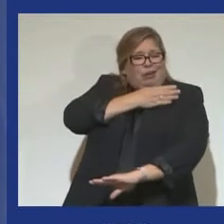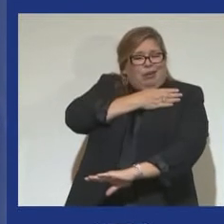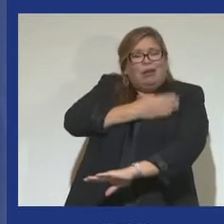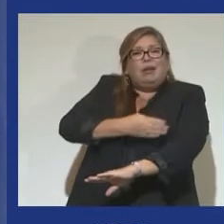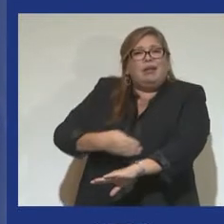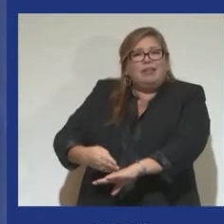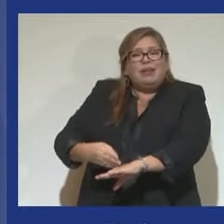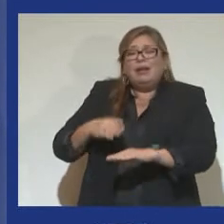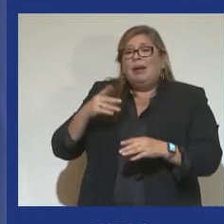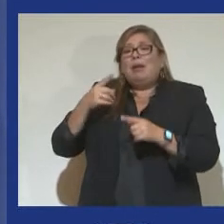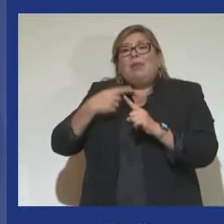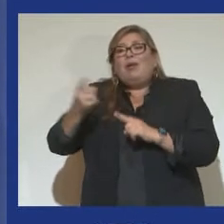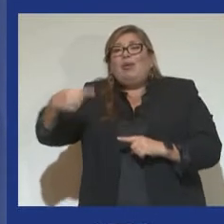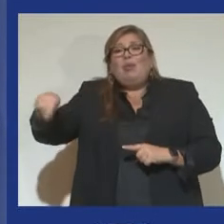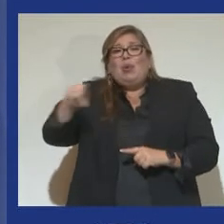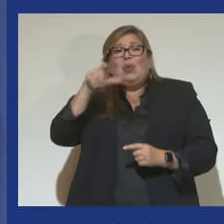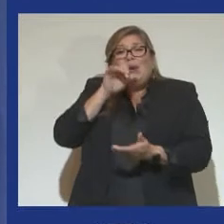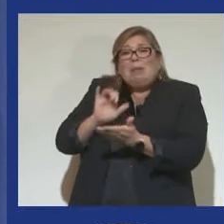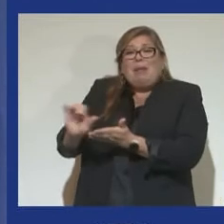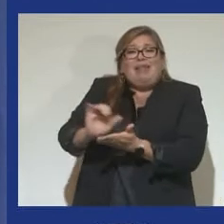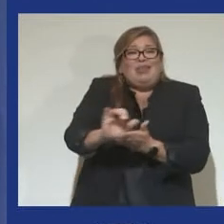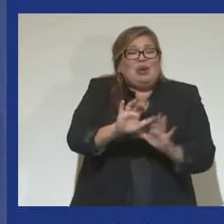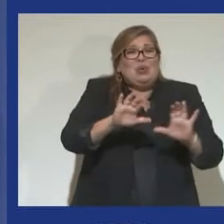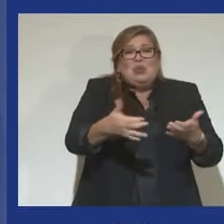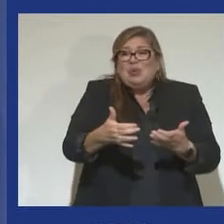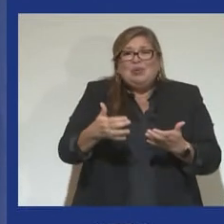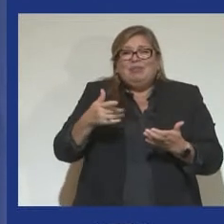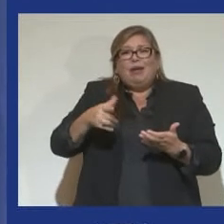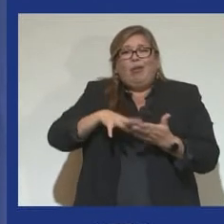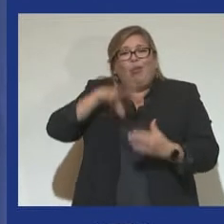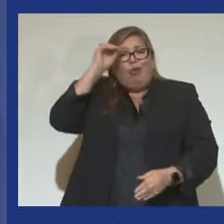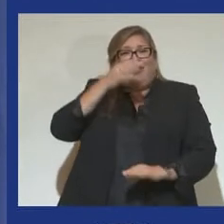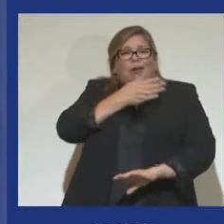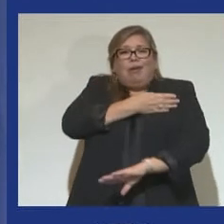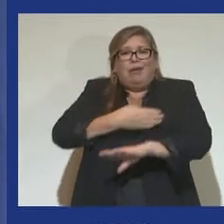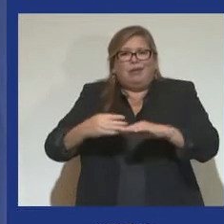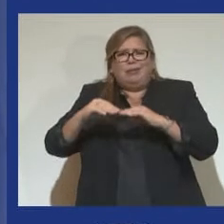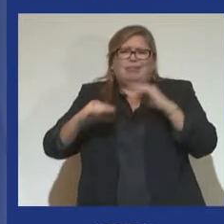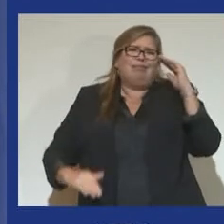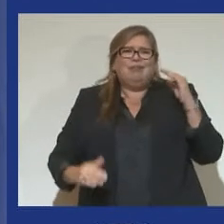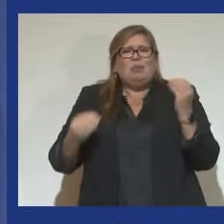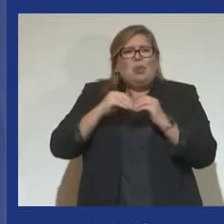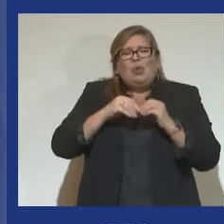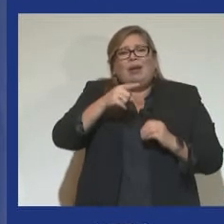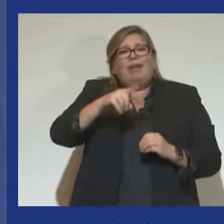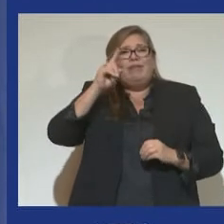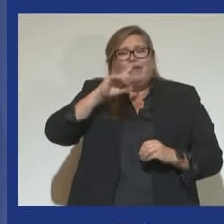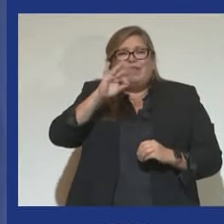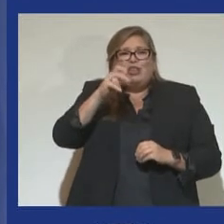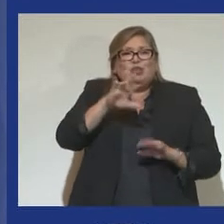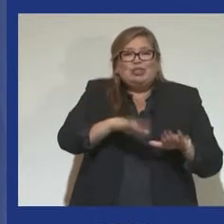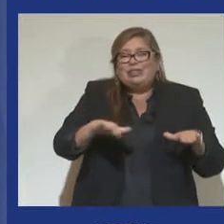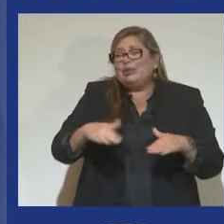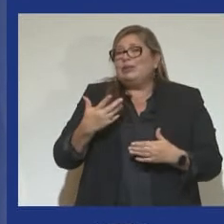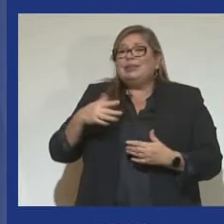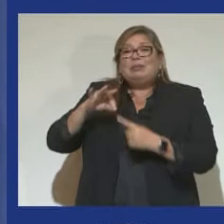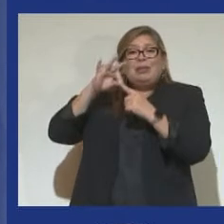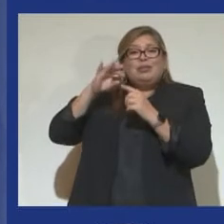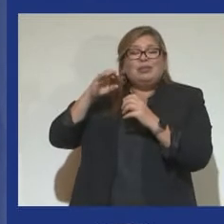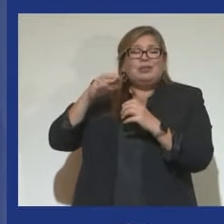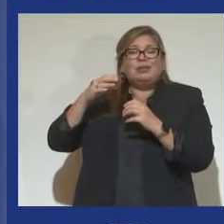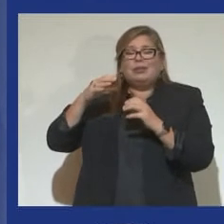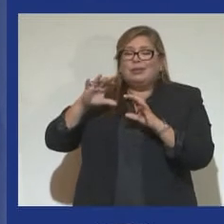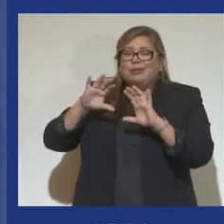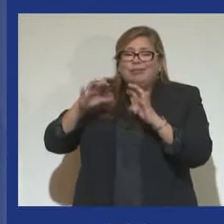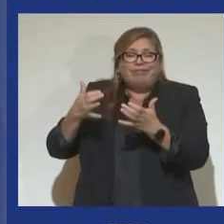objetivo es que no haya un impacto desproporcionado contra niños inmigrantes niños con necesidades especiales